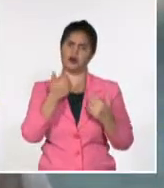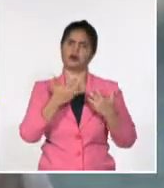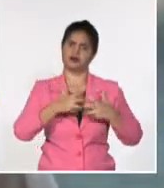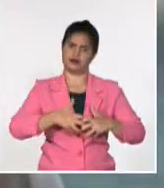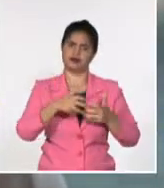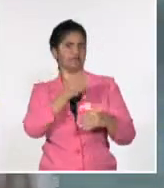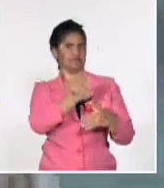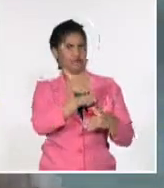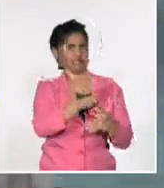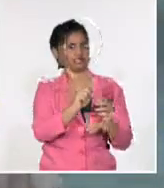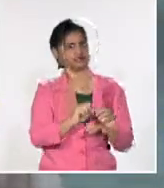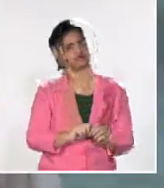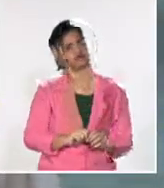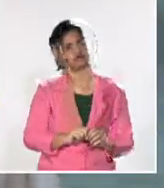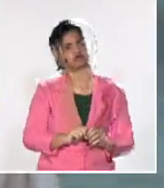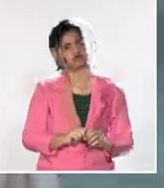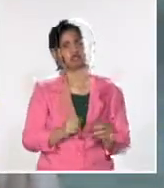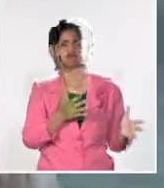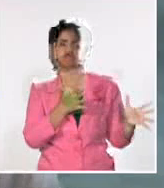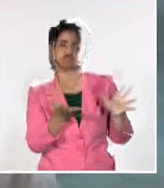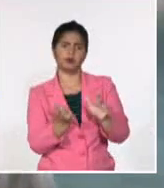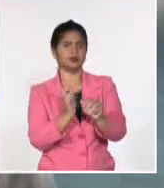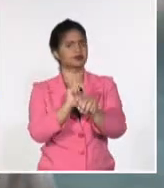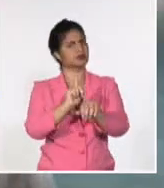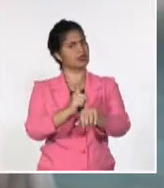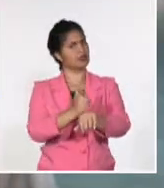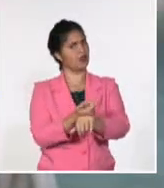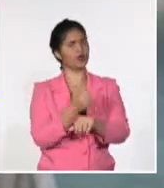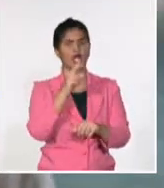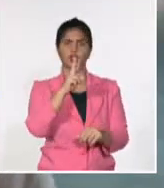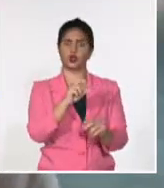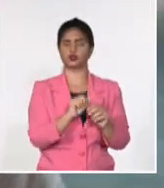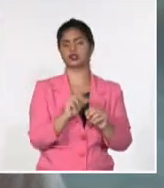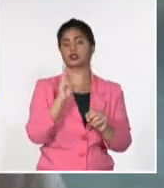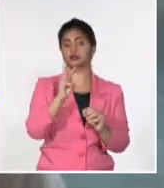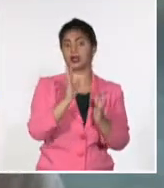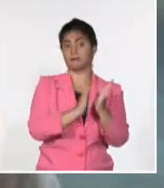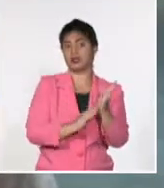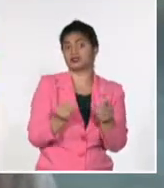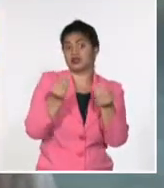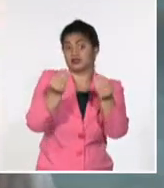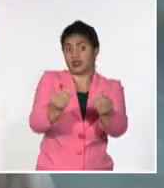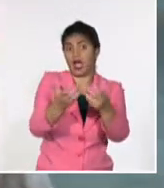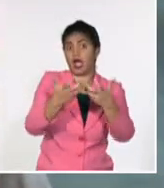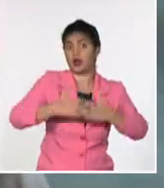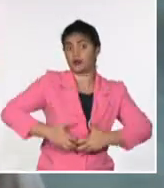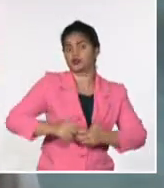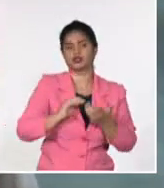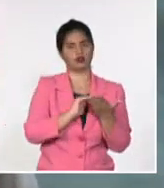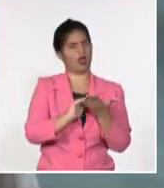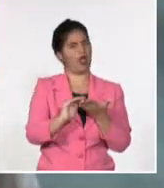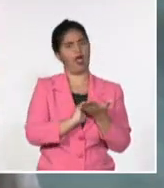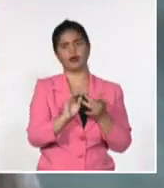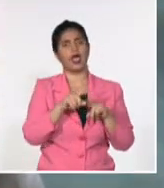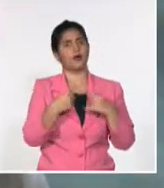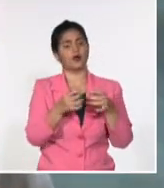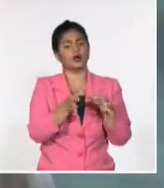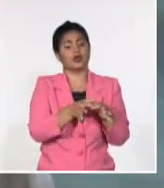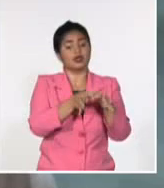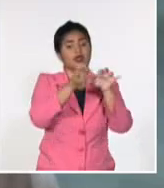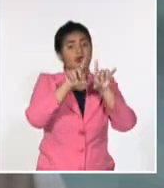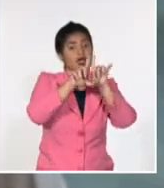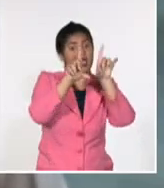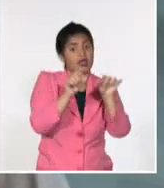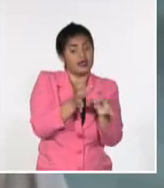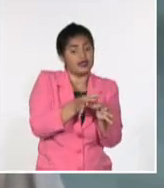las provincias, y de ahí buscando las soluciones financieras, porque todo esto fue debido a la falta del envase necesario para garantizar